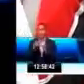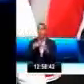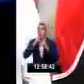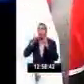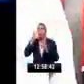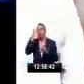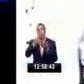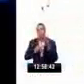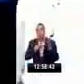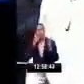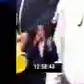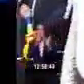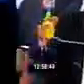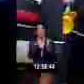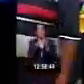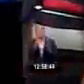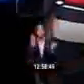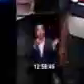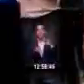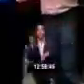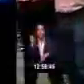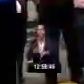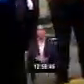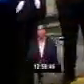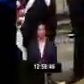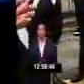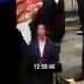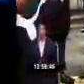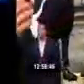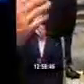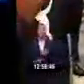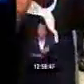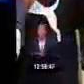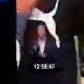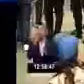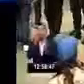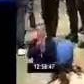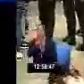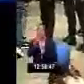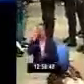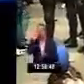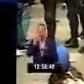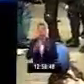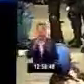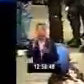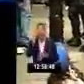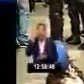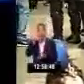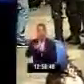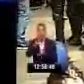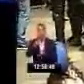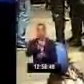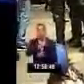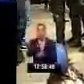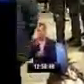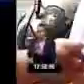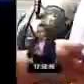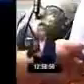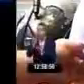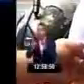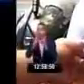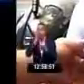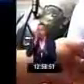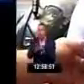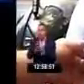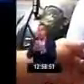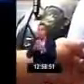reclamando. En el caso de los dirigentes, las acusaciones serían en cambio por la paralización de los servicios e incitar a la violencia.